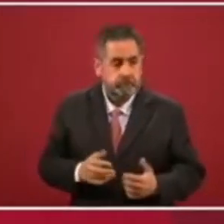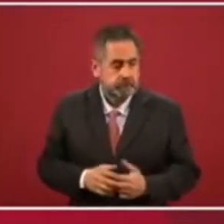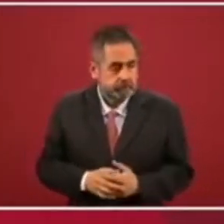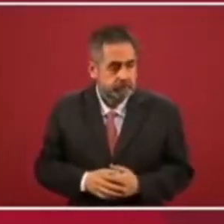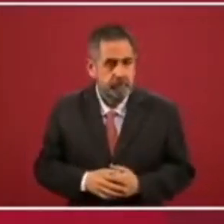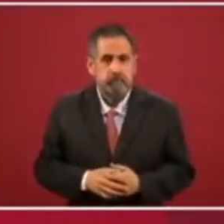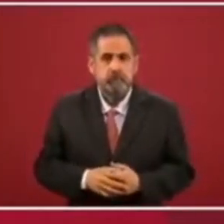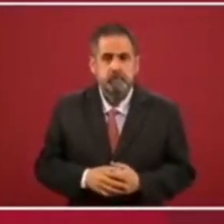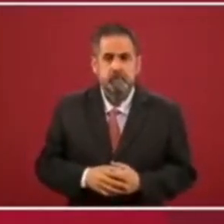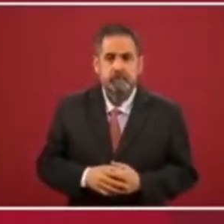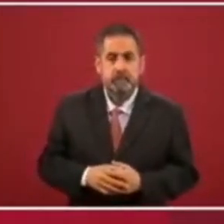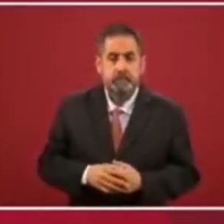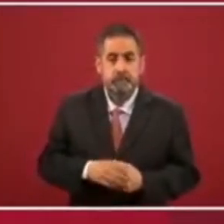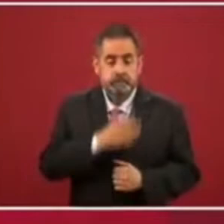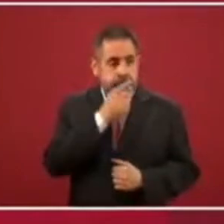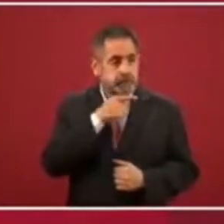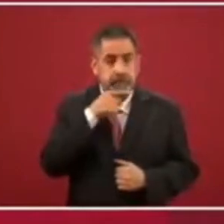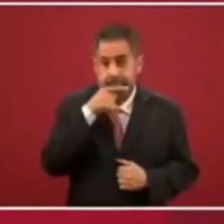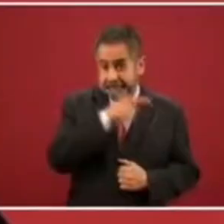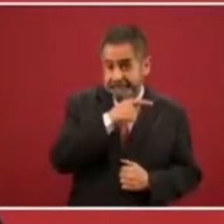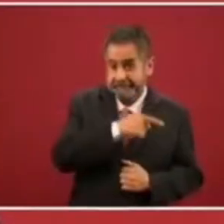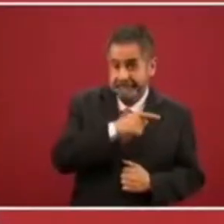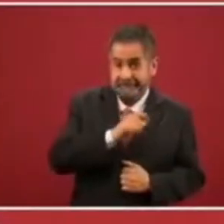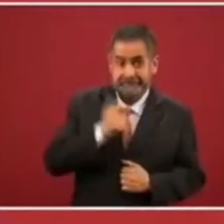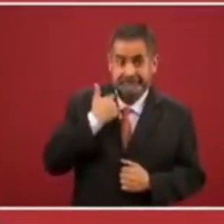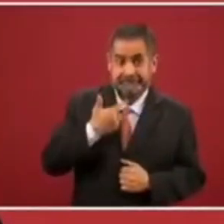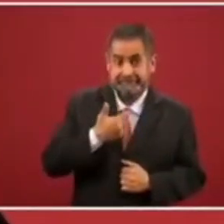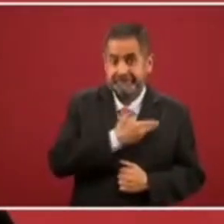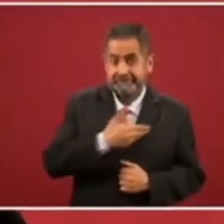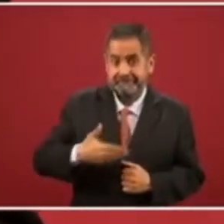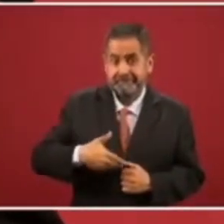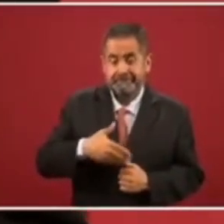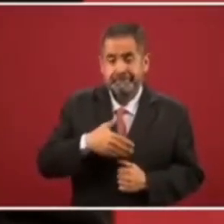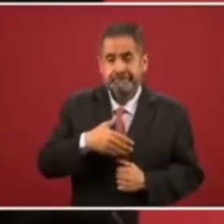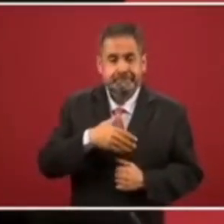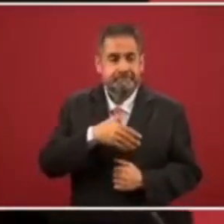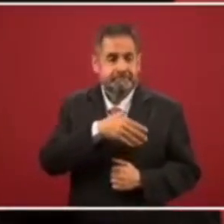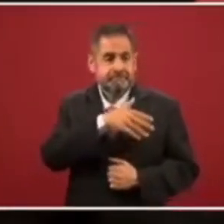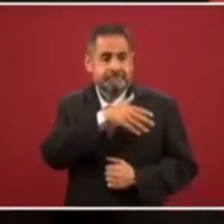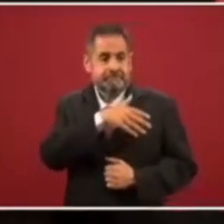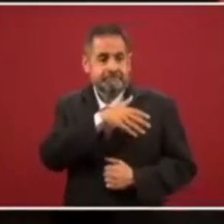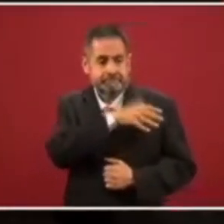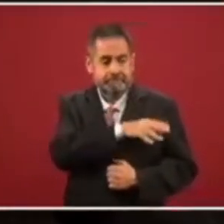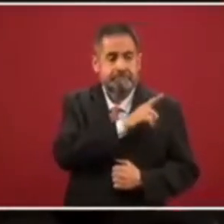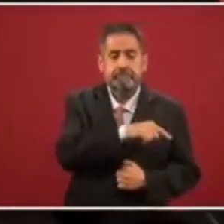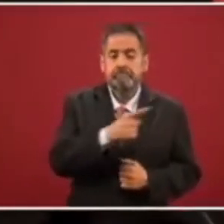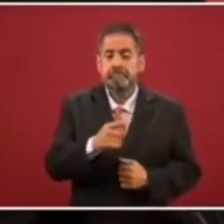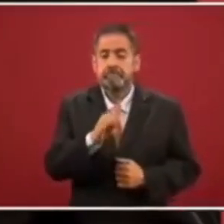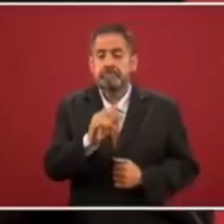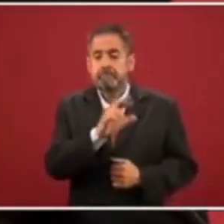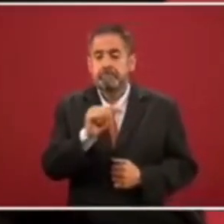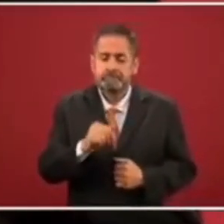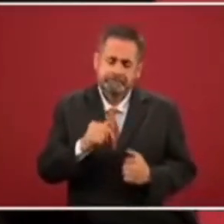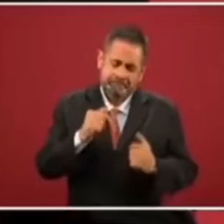Y dice que llorando, porque el general García Barragán,